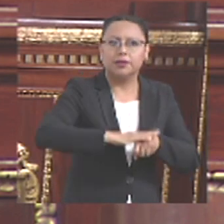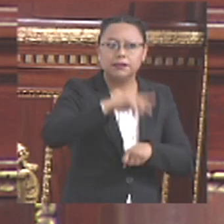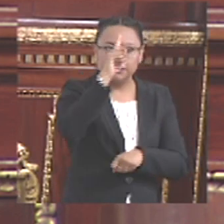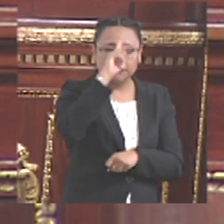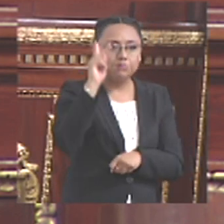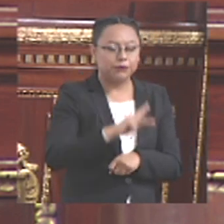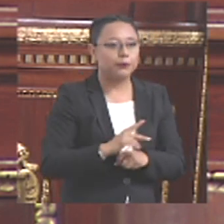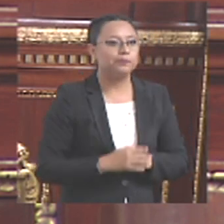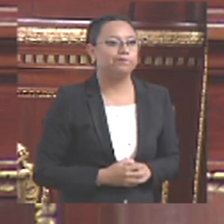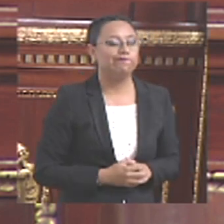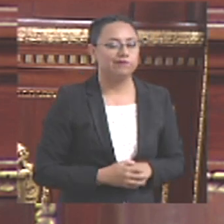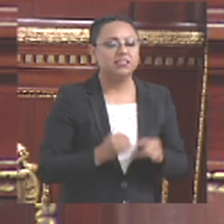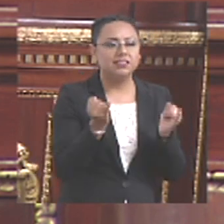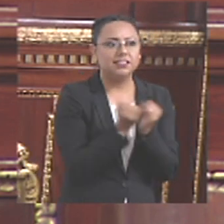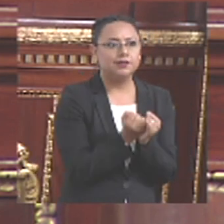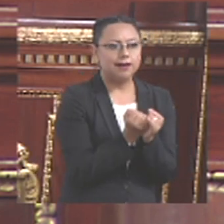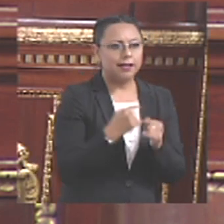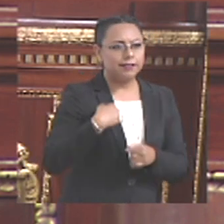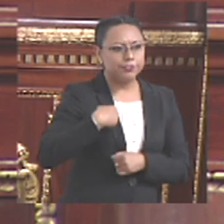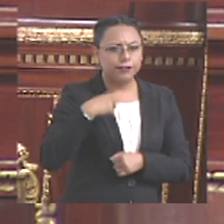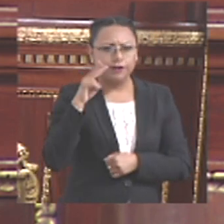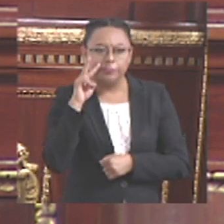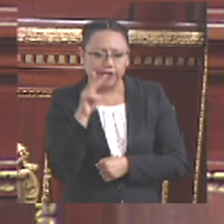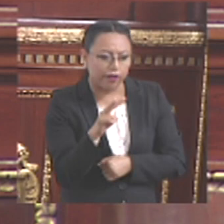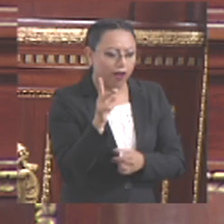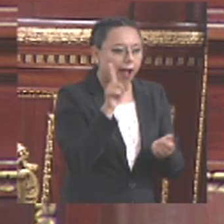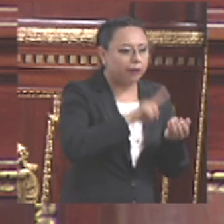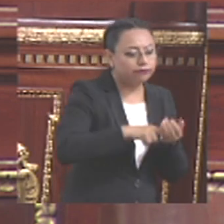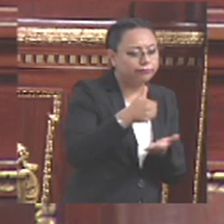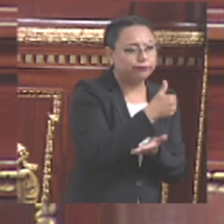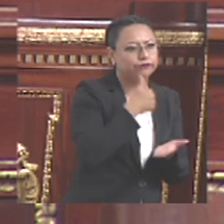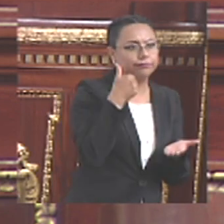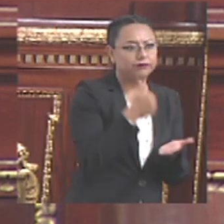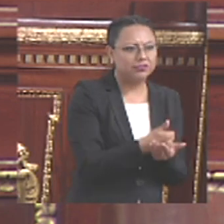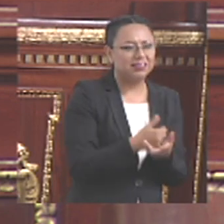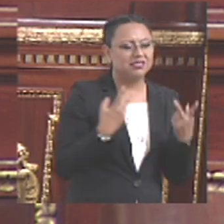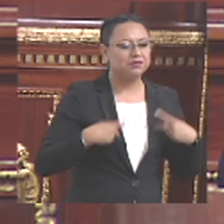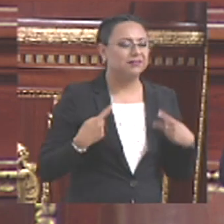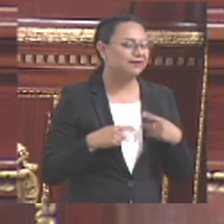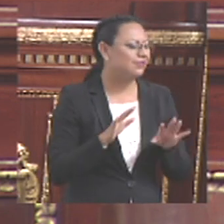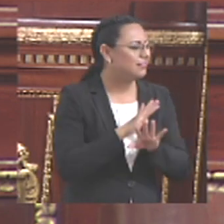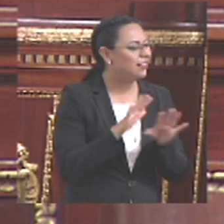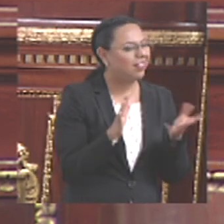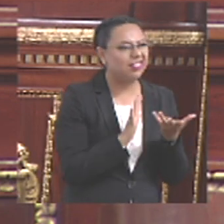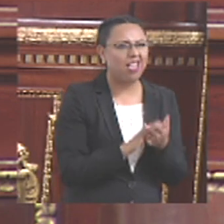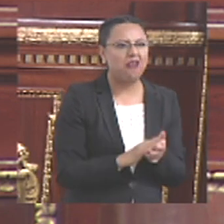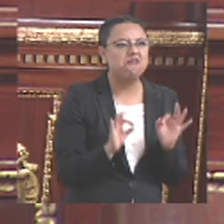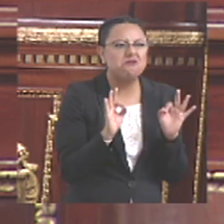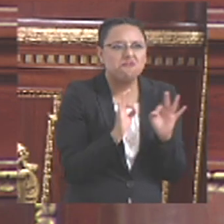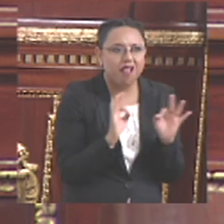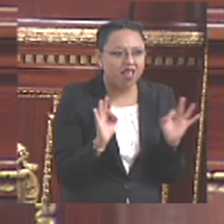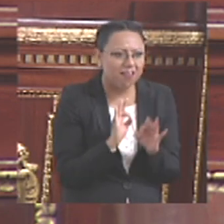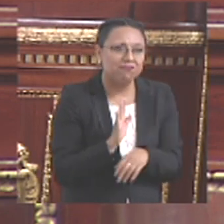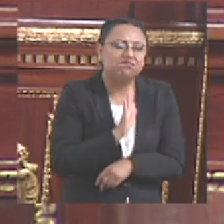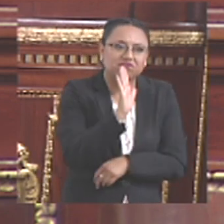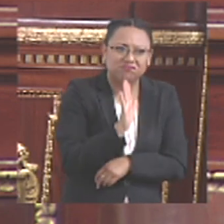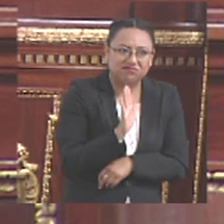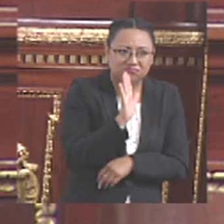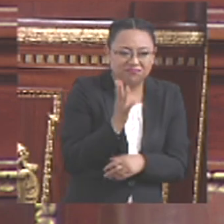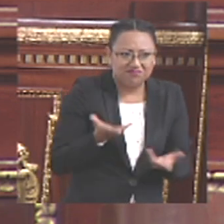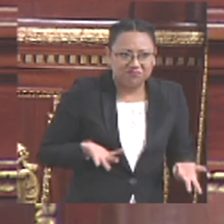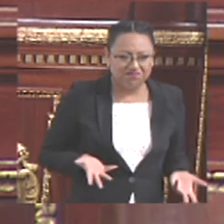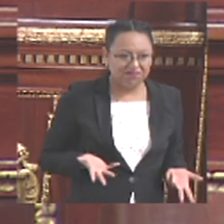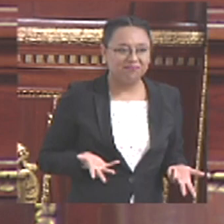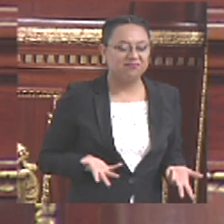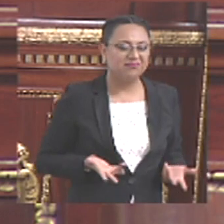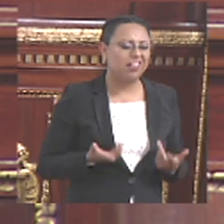ciudad una gran apatía e indiferencia. Hoy vemos cómo hay grandes números y asentamientos de